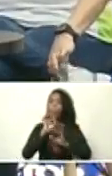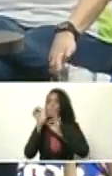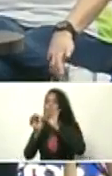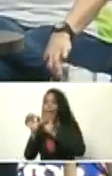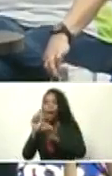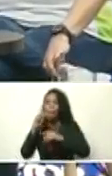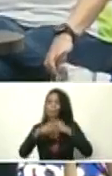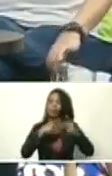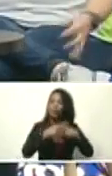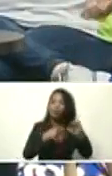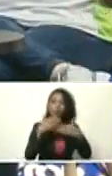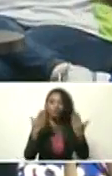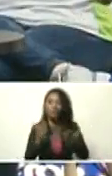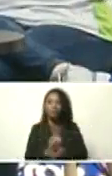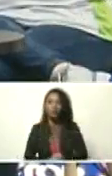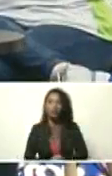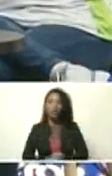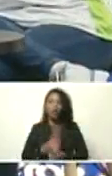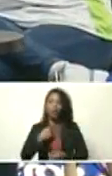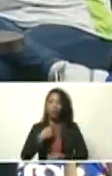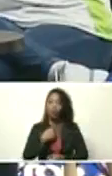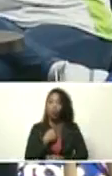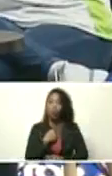este proceso y qué Mira, diferencia hecho? De hecho yo